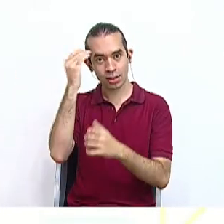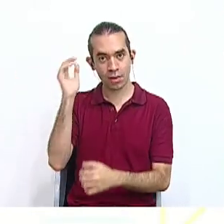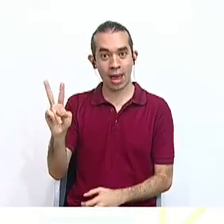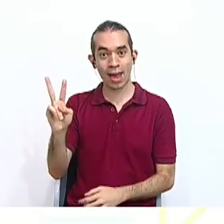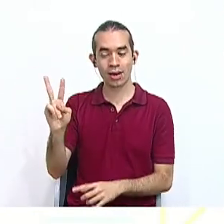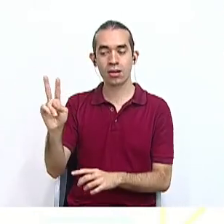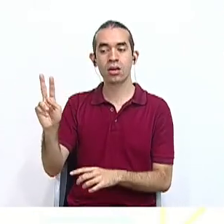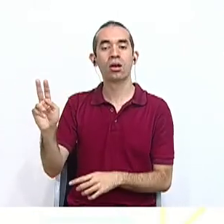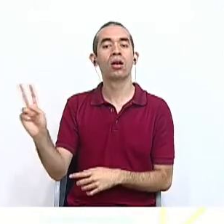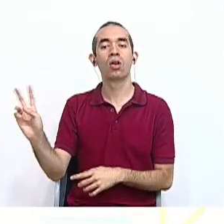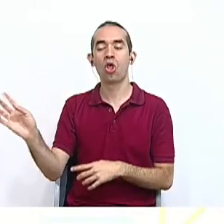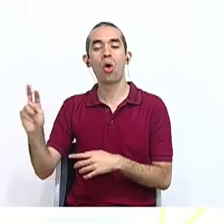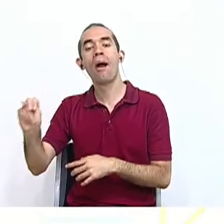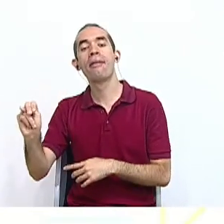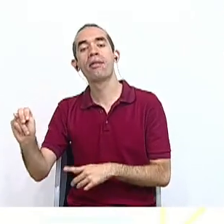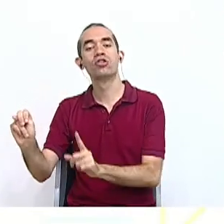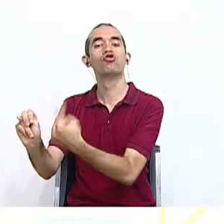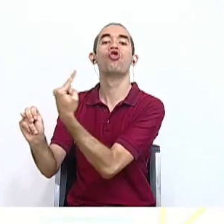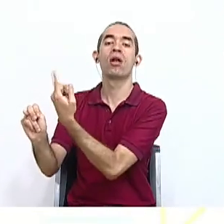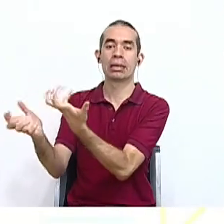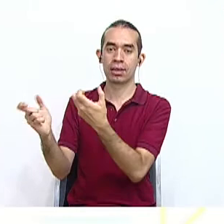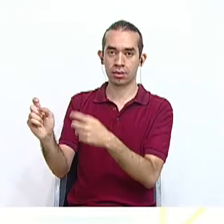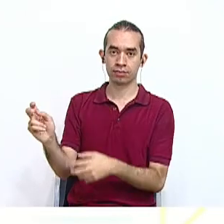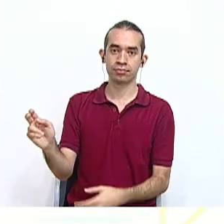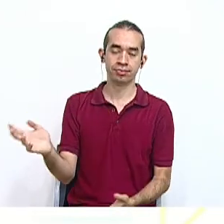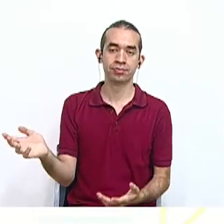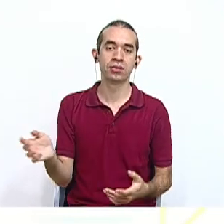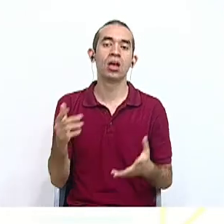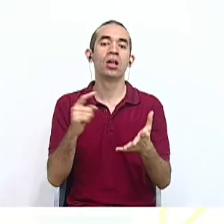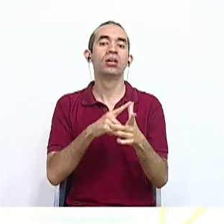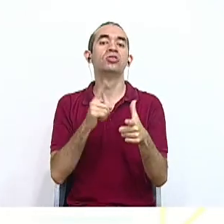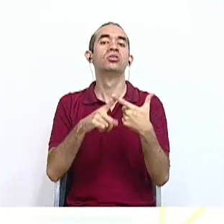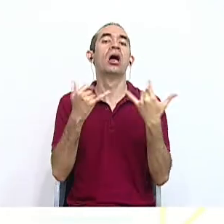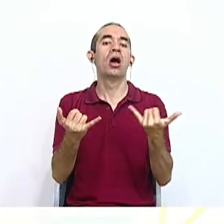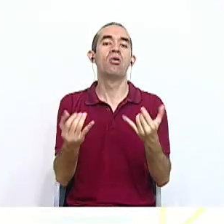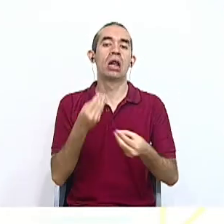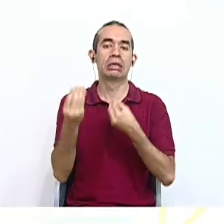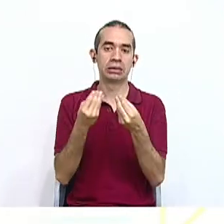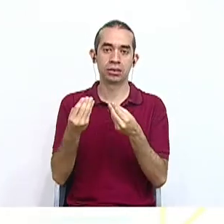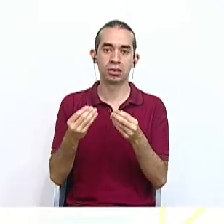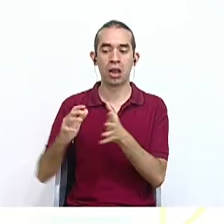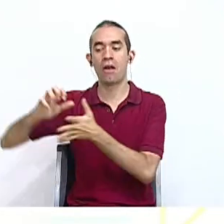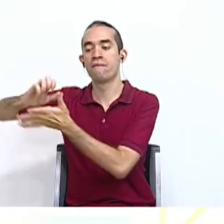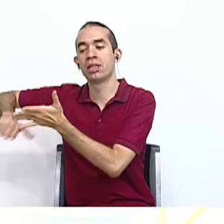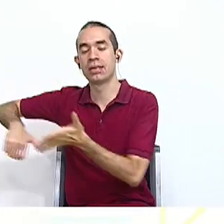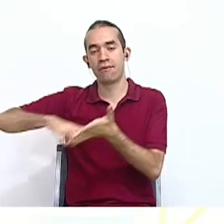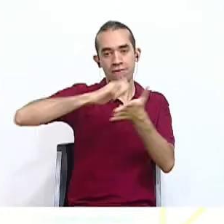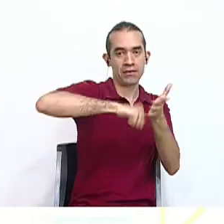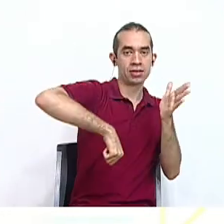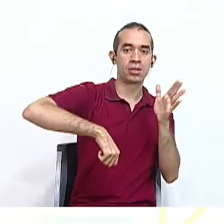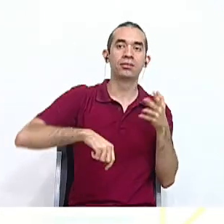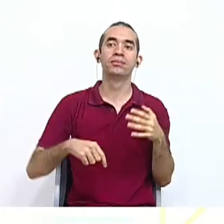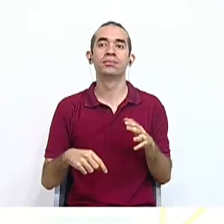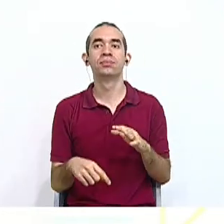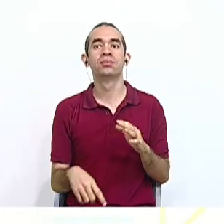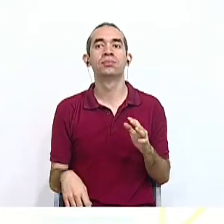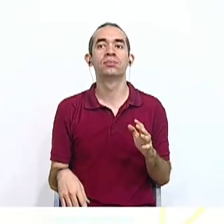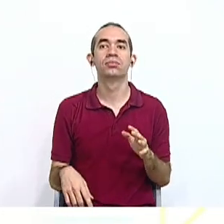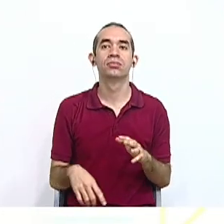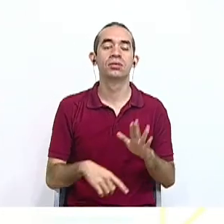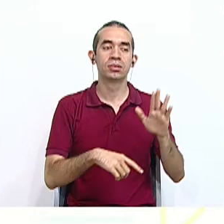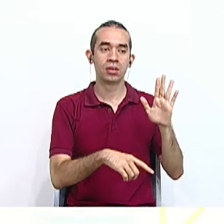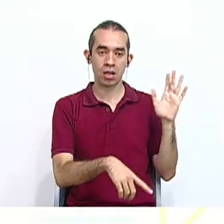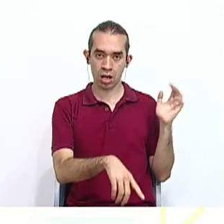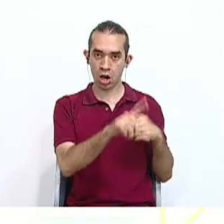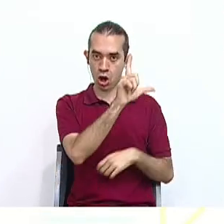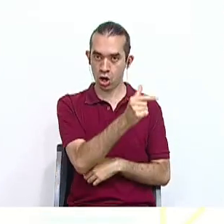vista que estamos buscando despejar n. Entonces vamos a restar en ambos lados. ¿Qué restamos? Restamos